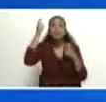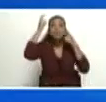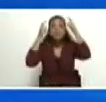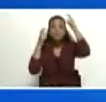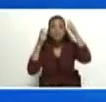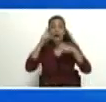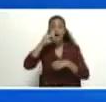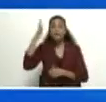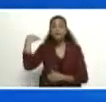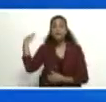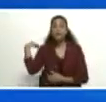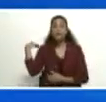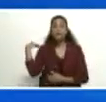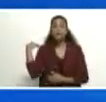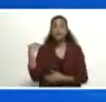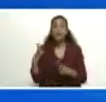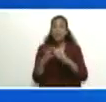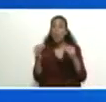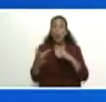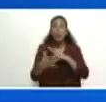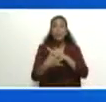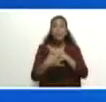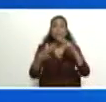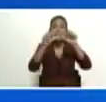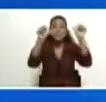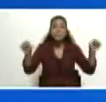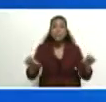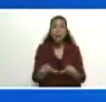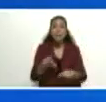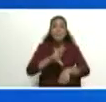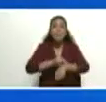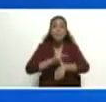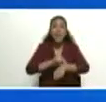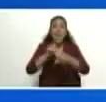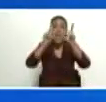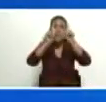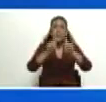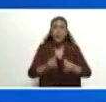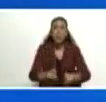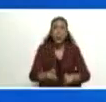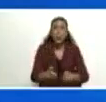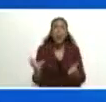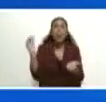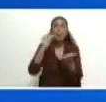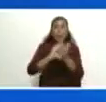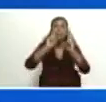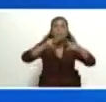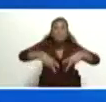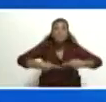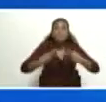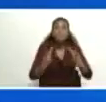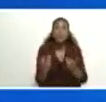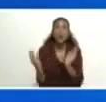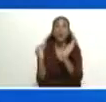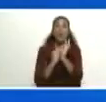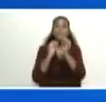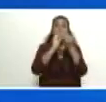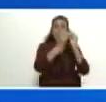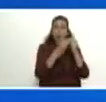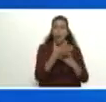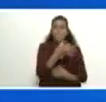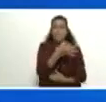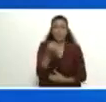Hugo Rafael Chávez Frías. Todo el sistema de Barrio Adentro, todo. Hay que reequiparlo, recuperarlo,